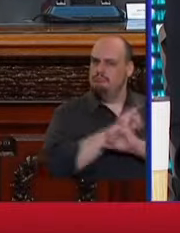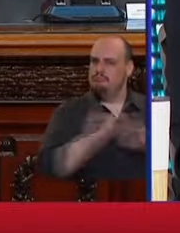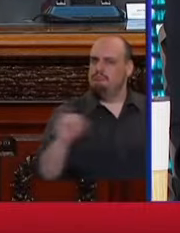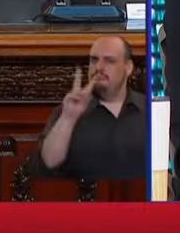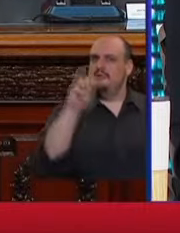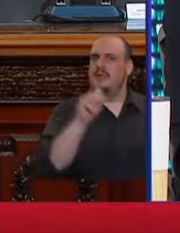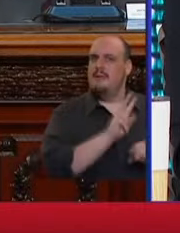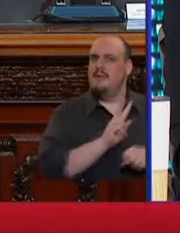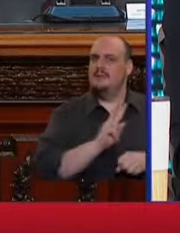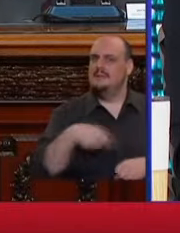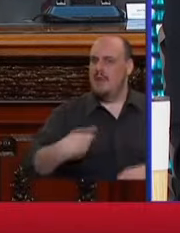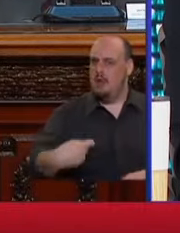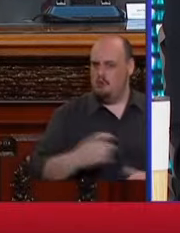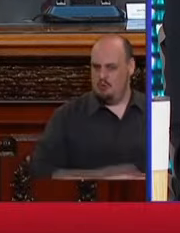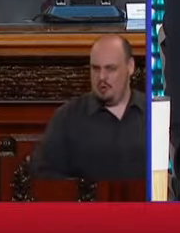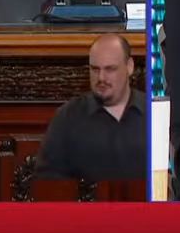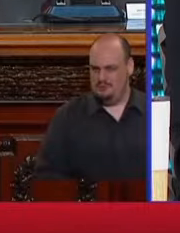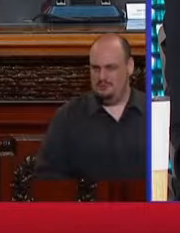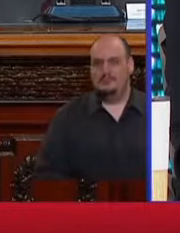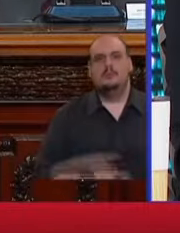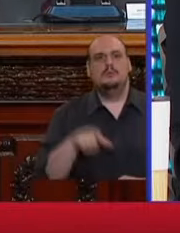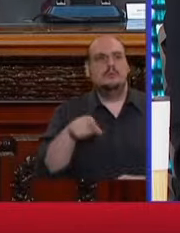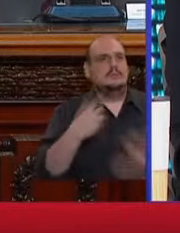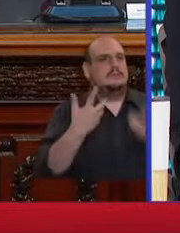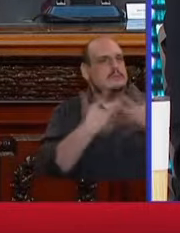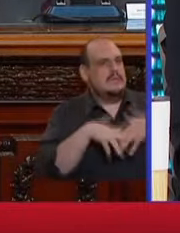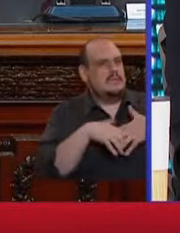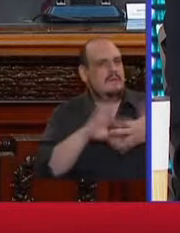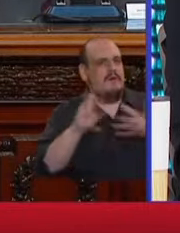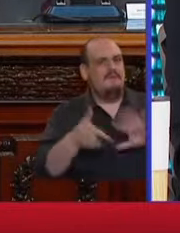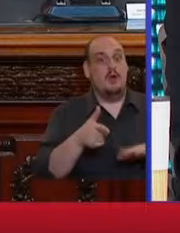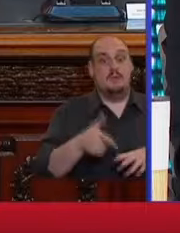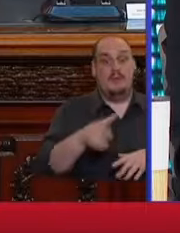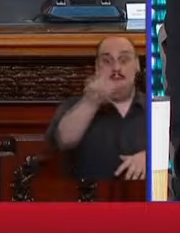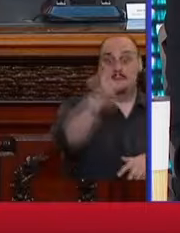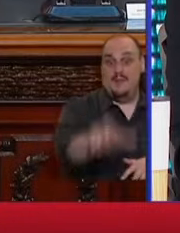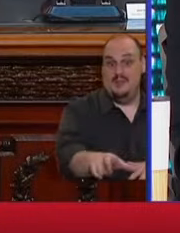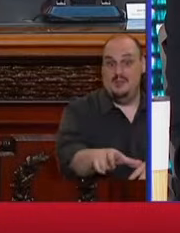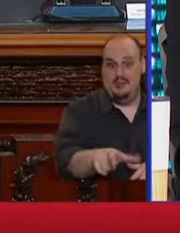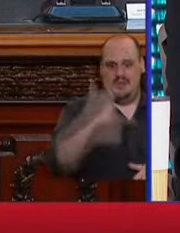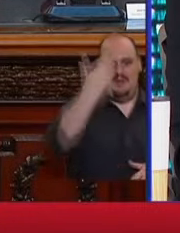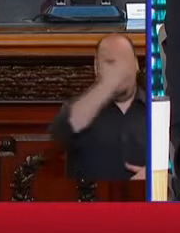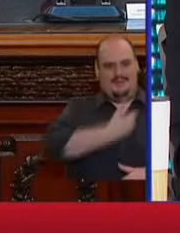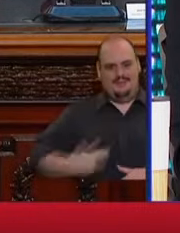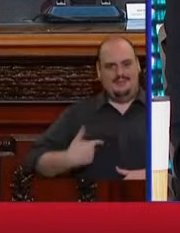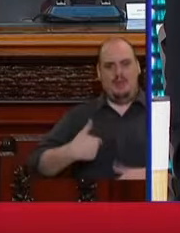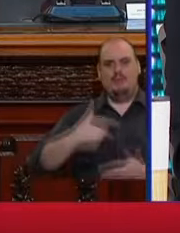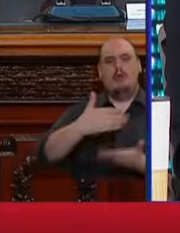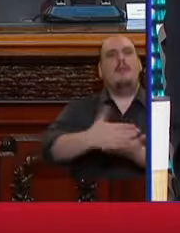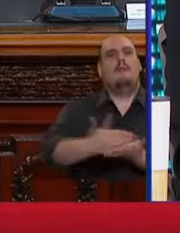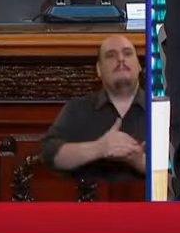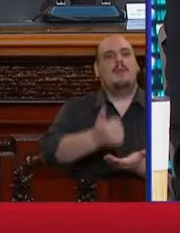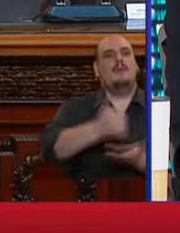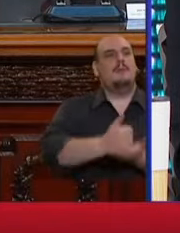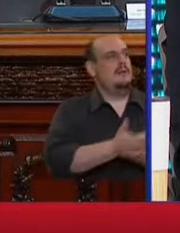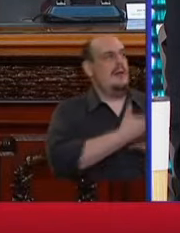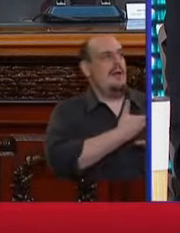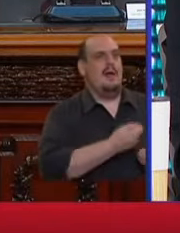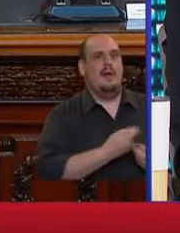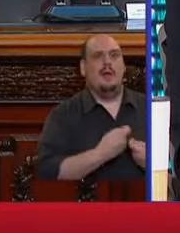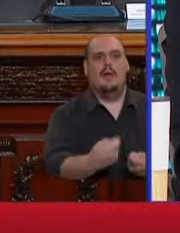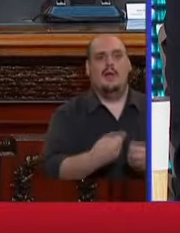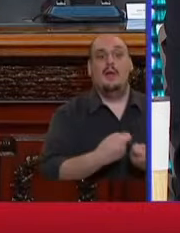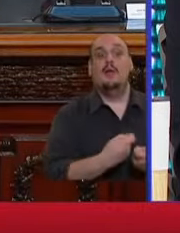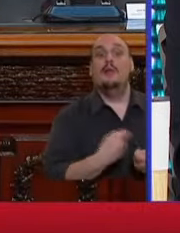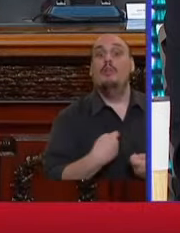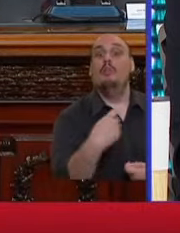manos de los dirigentes de Cambiemos. Si no, no estaríamos en la situación que estamos. Ahí, si nosotros no hacemos una profunda autocrítica, que no significa